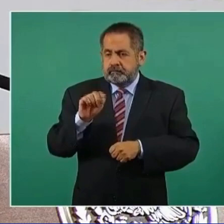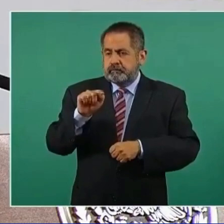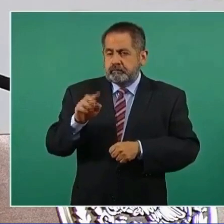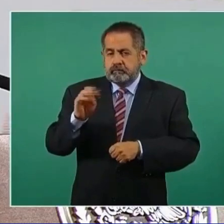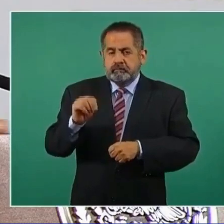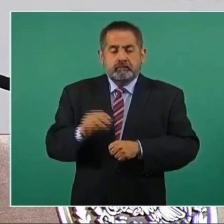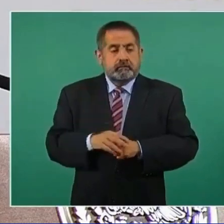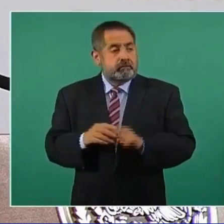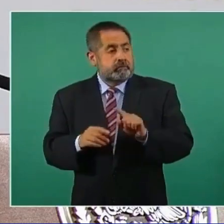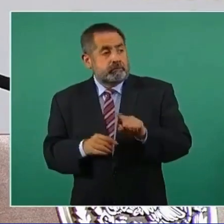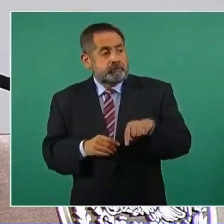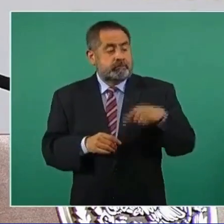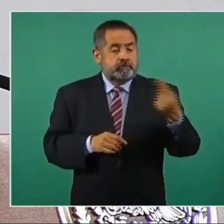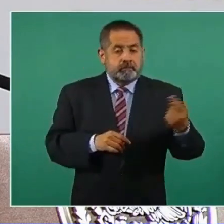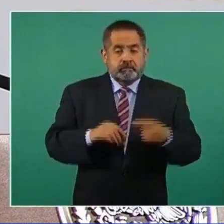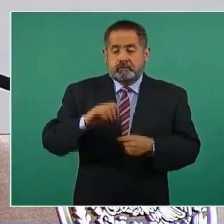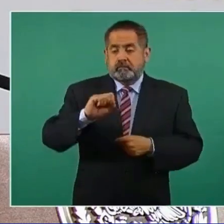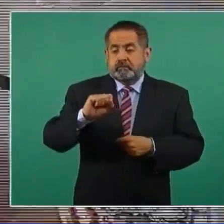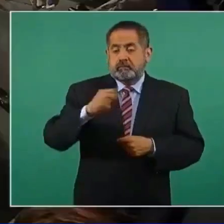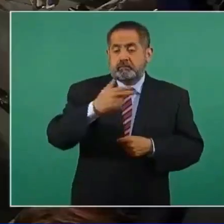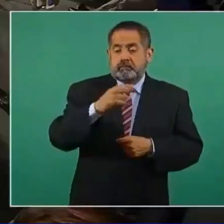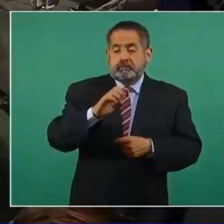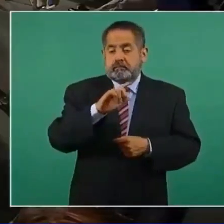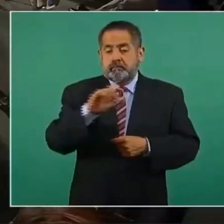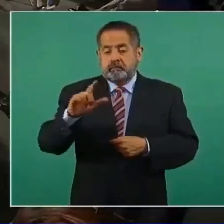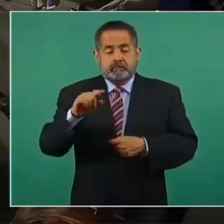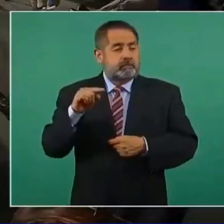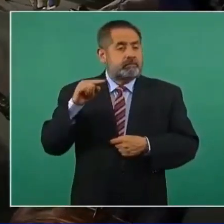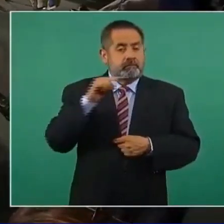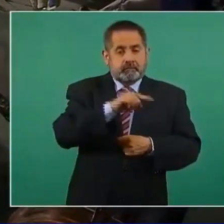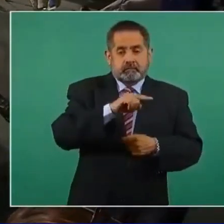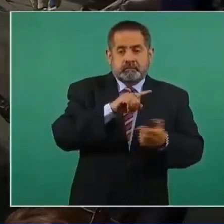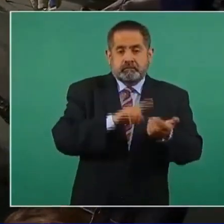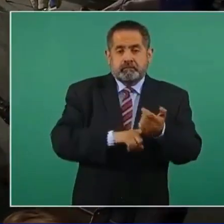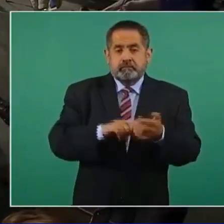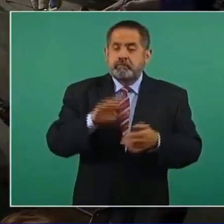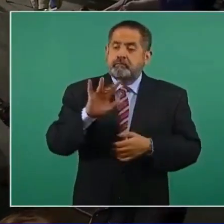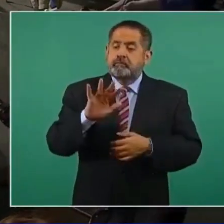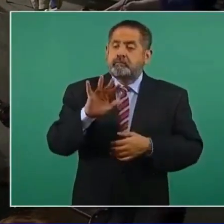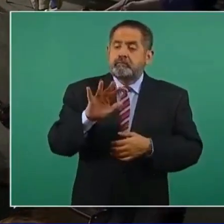y a Shell le corresponde el